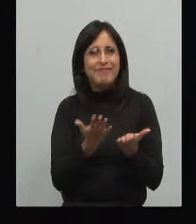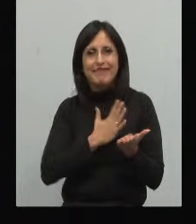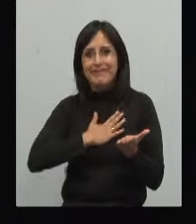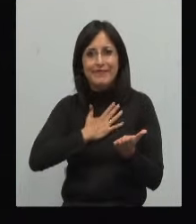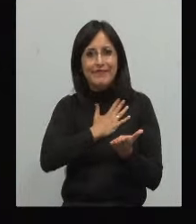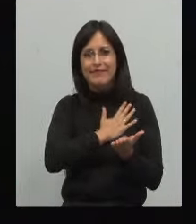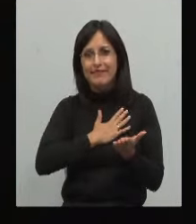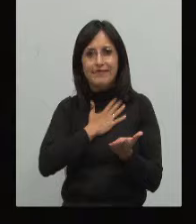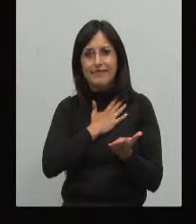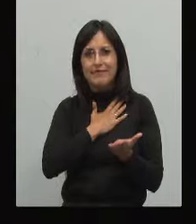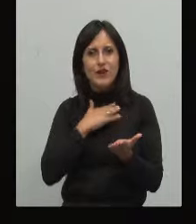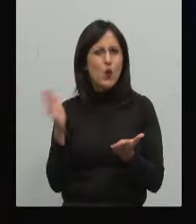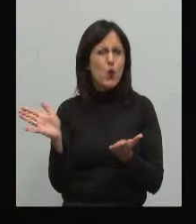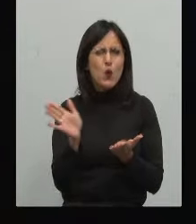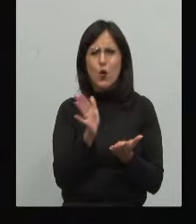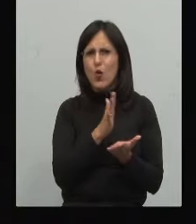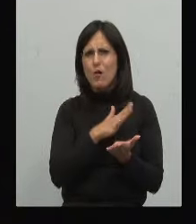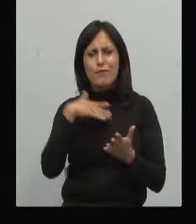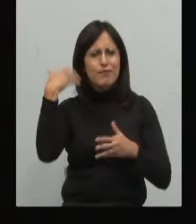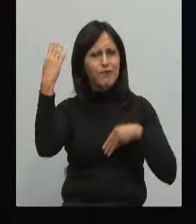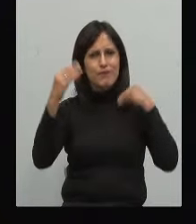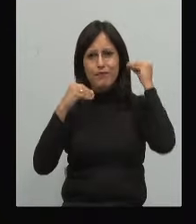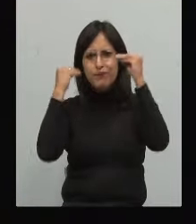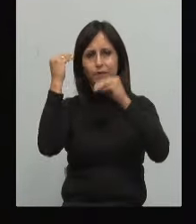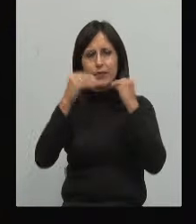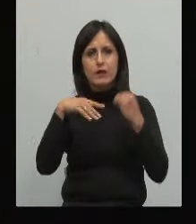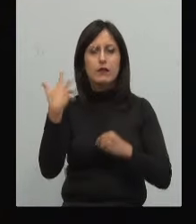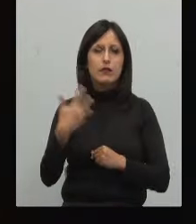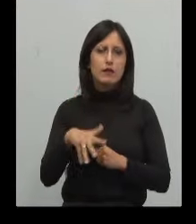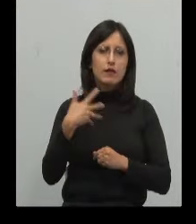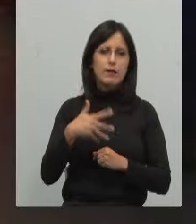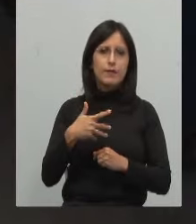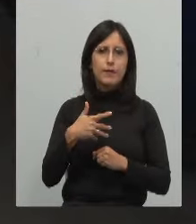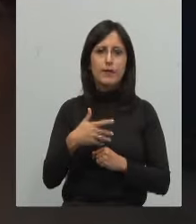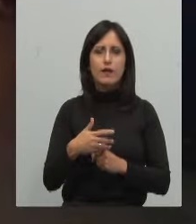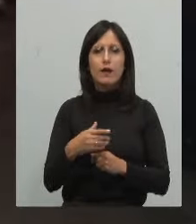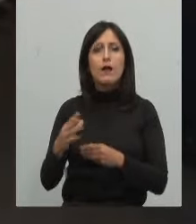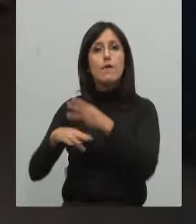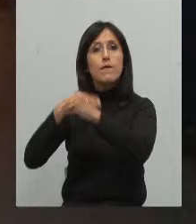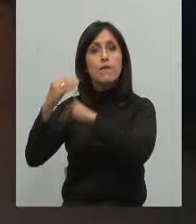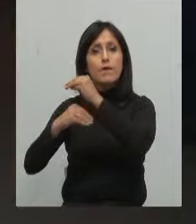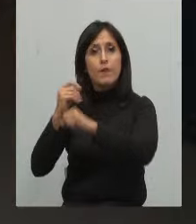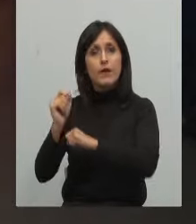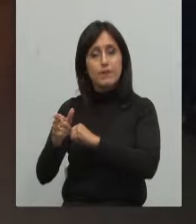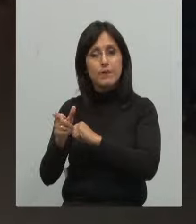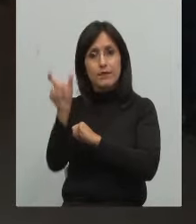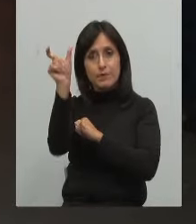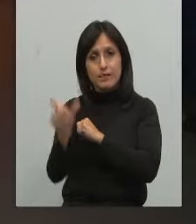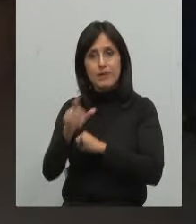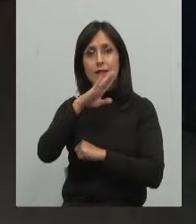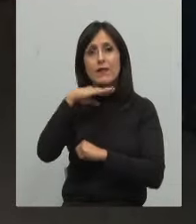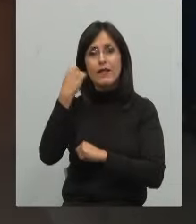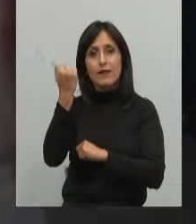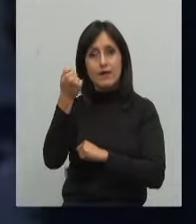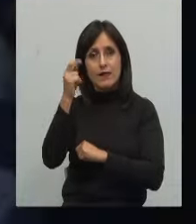tan importante. Sí, nosotros, bueno, somos una familia muy unida, gracias a Dios. Nos apoyamos en